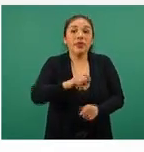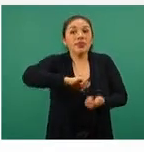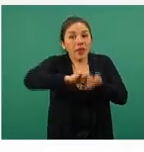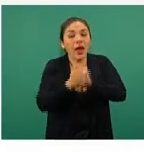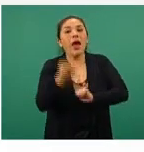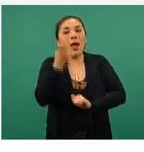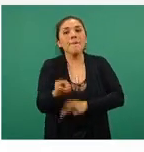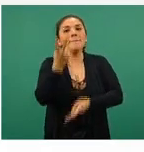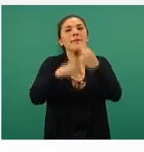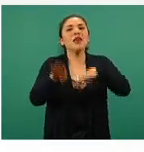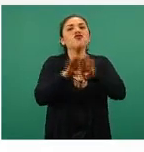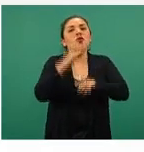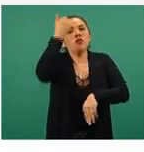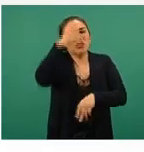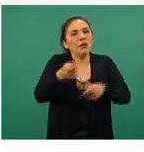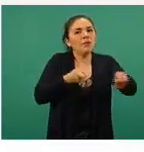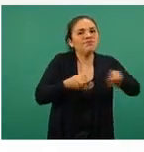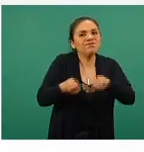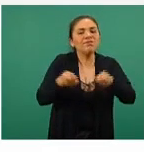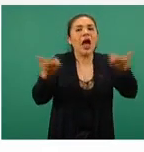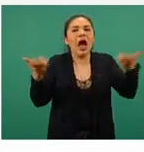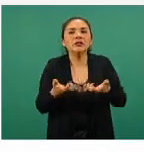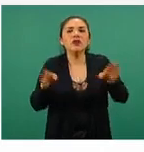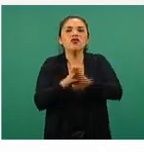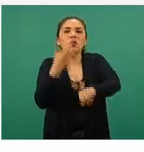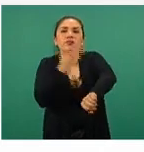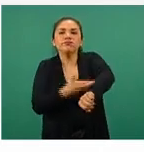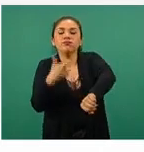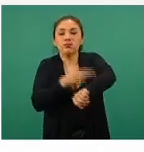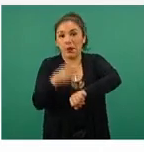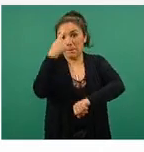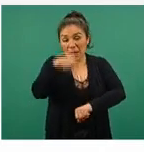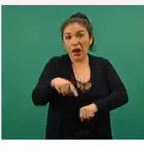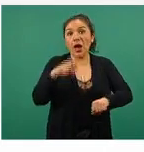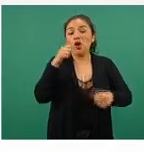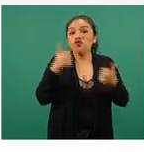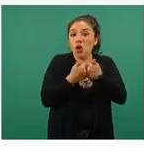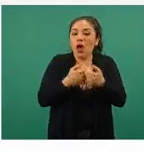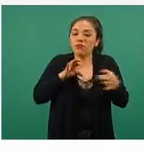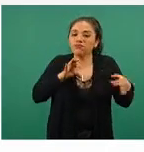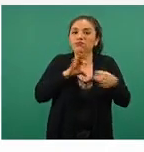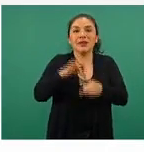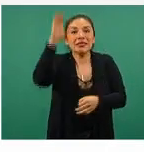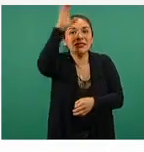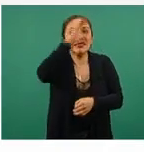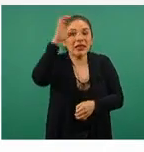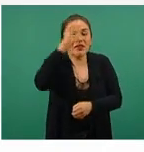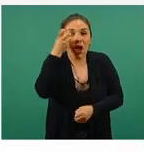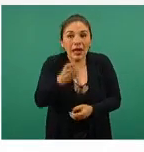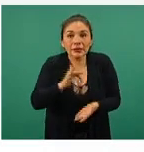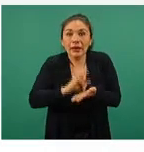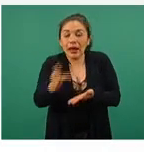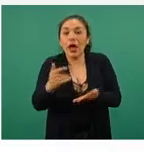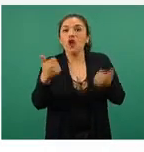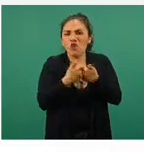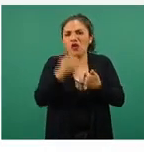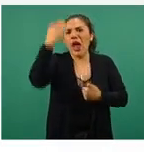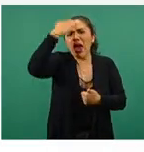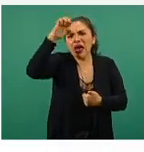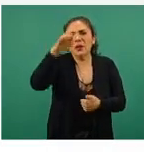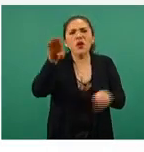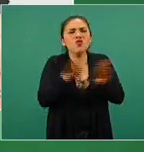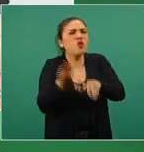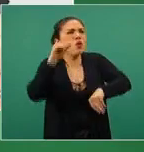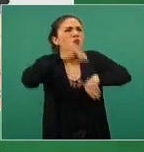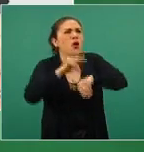surgen todas las estrategias y las acciones en base a un sustento científico y de acuerdo a las experiencias y comportamientos